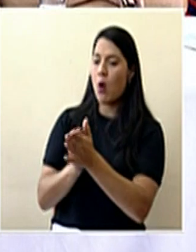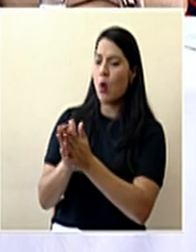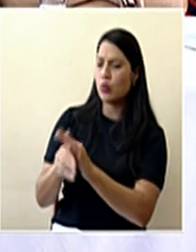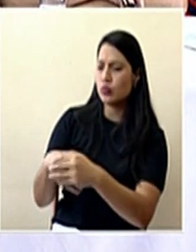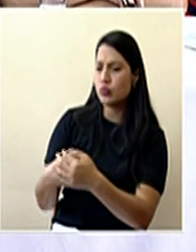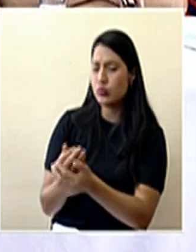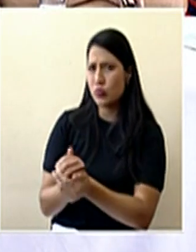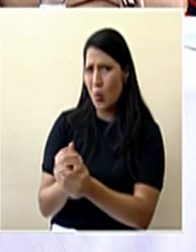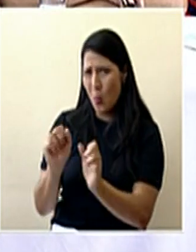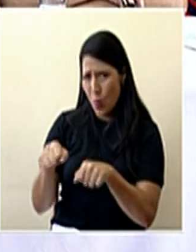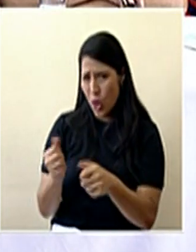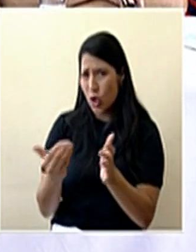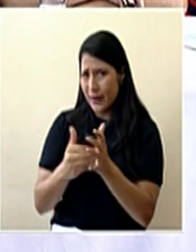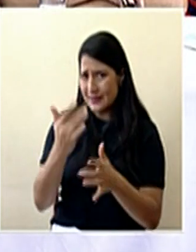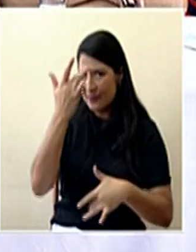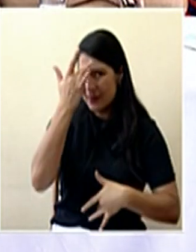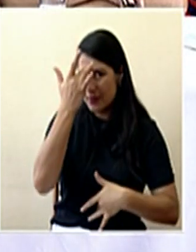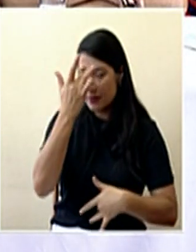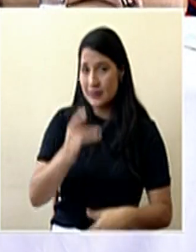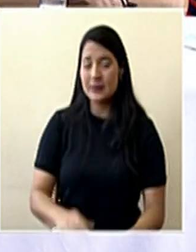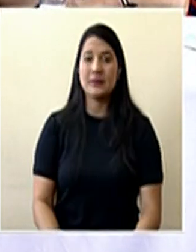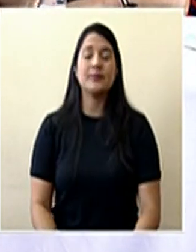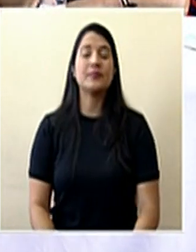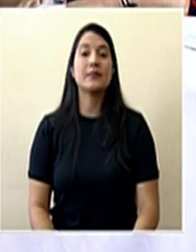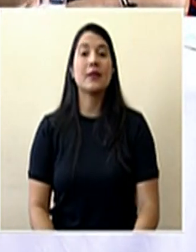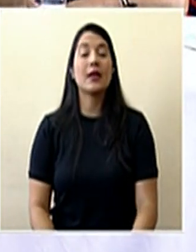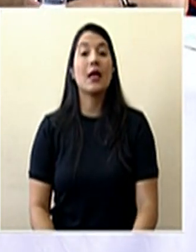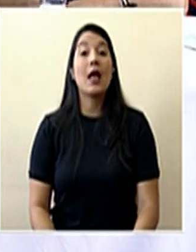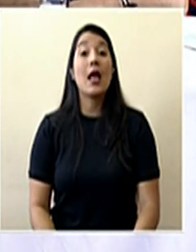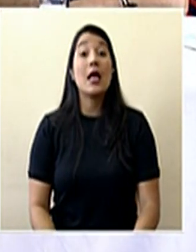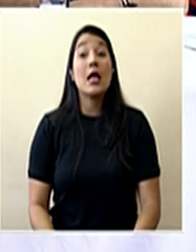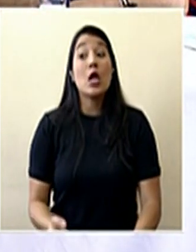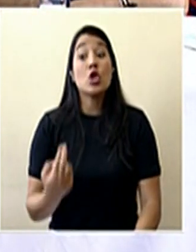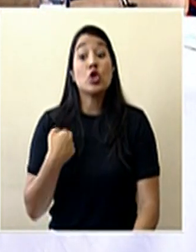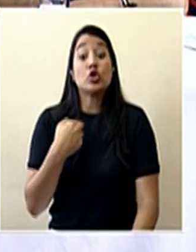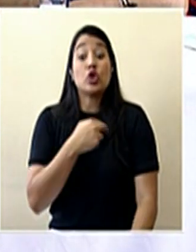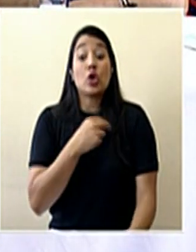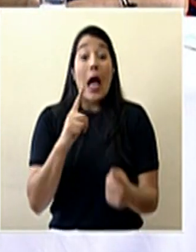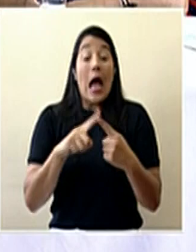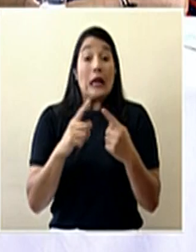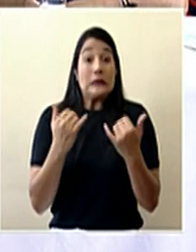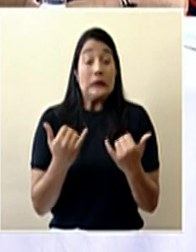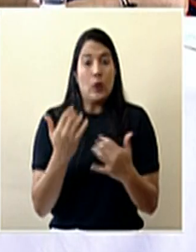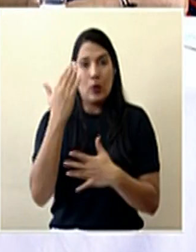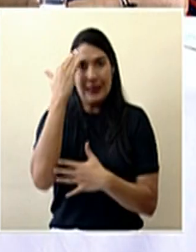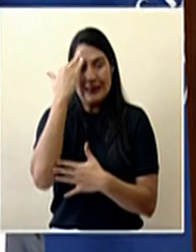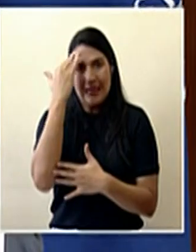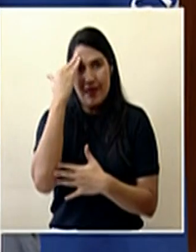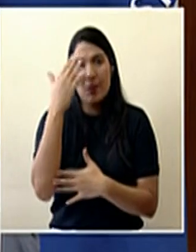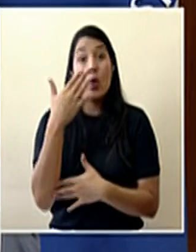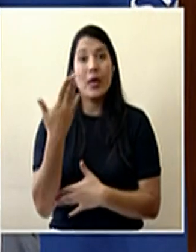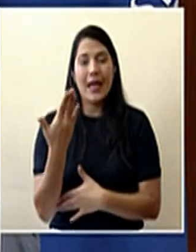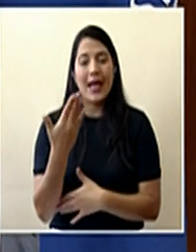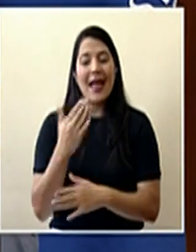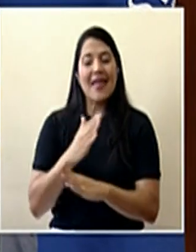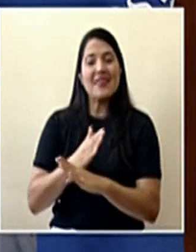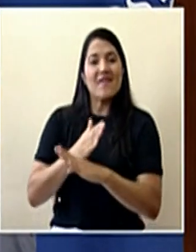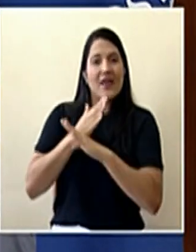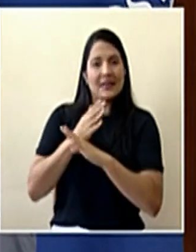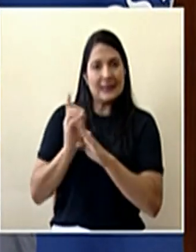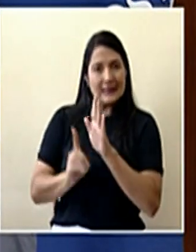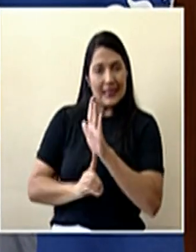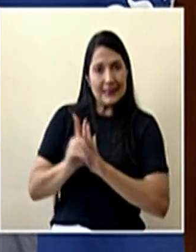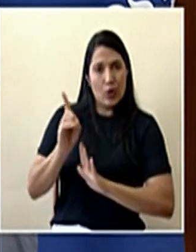contraer el virus, ministro Salas? La información que tenemos es que los anticuerpos, que son